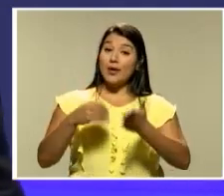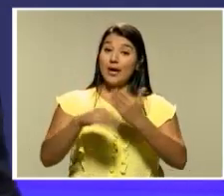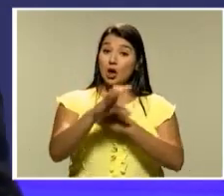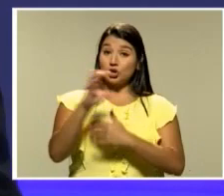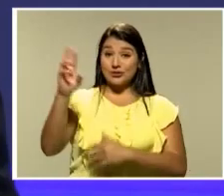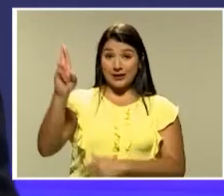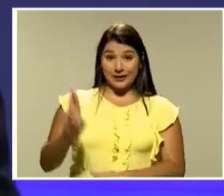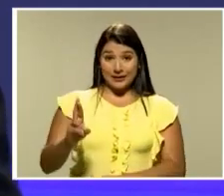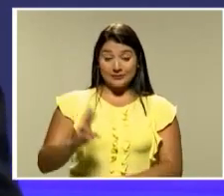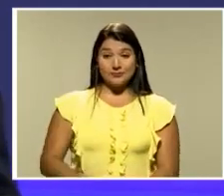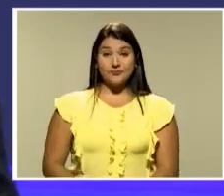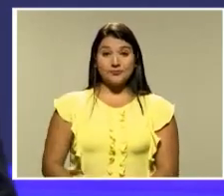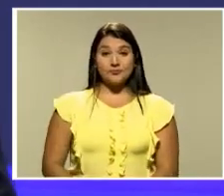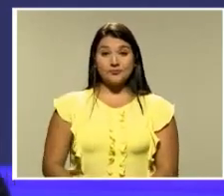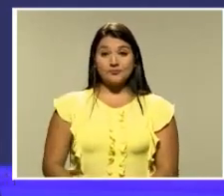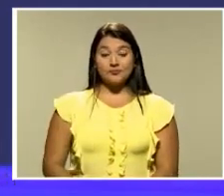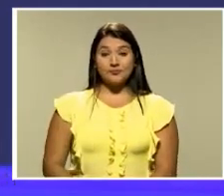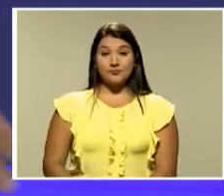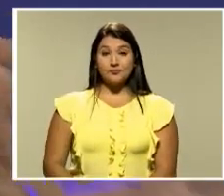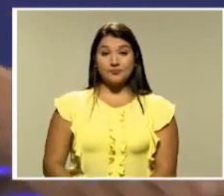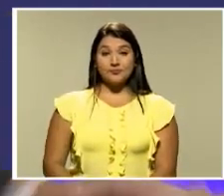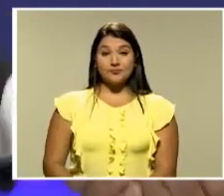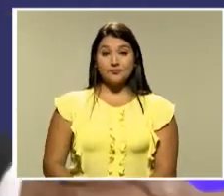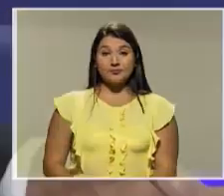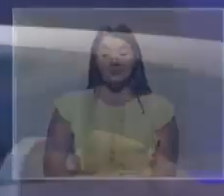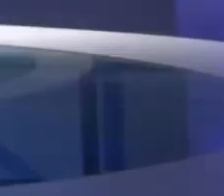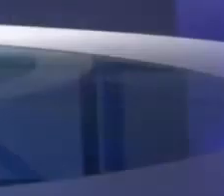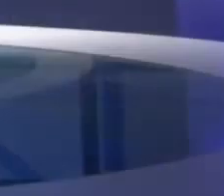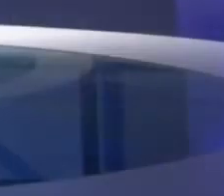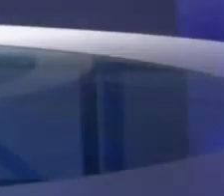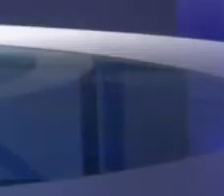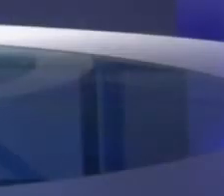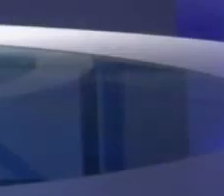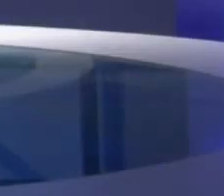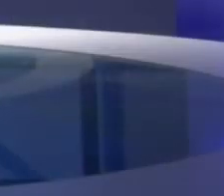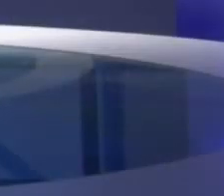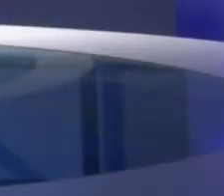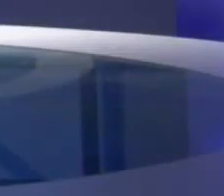pública de Costa Rica. Muchas gracias.